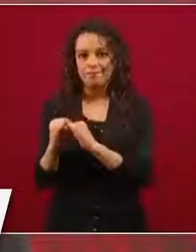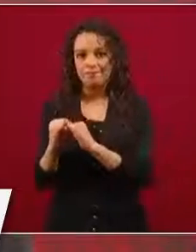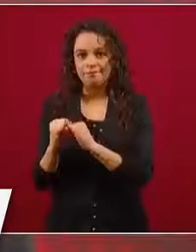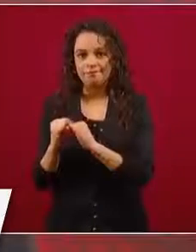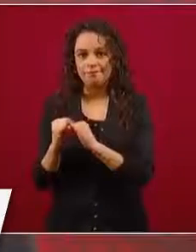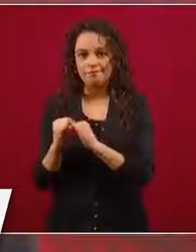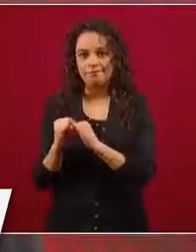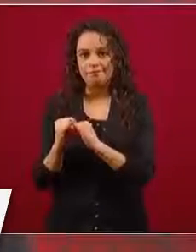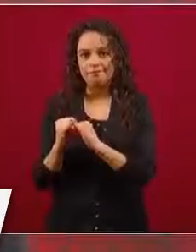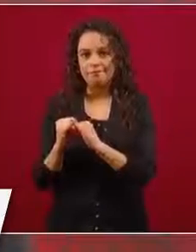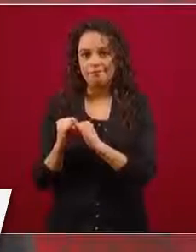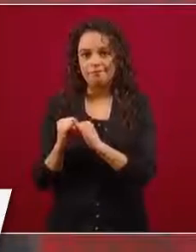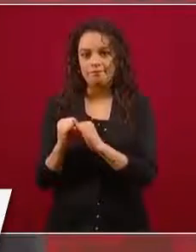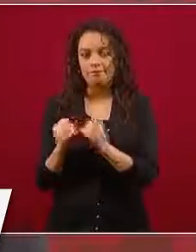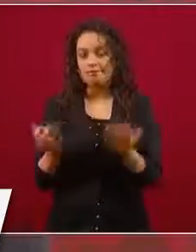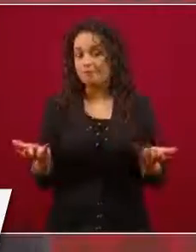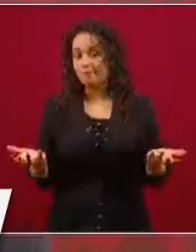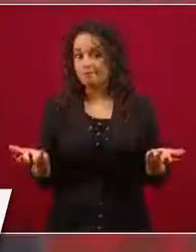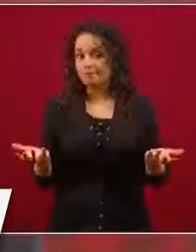Entonces,